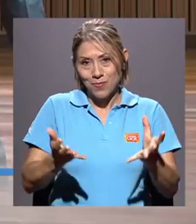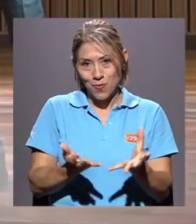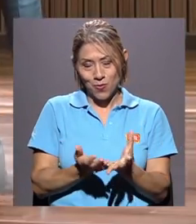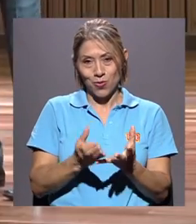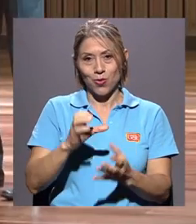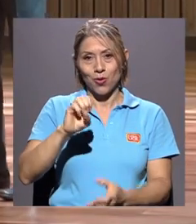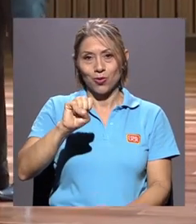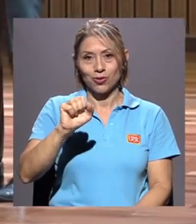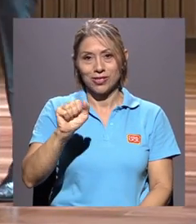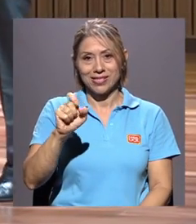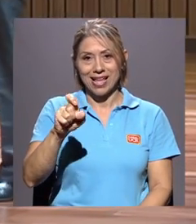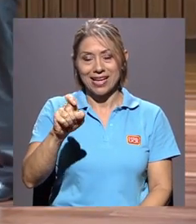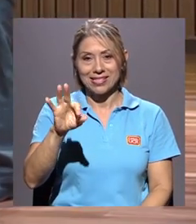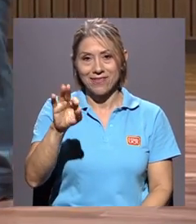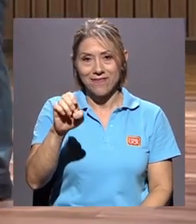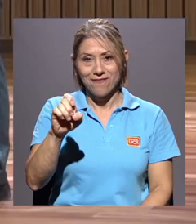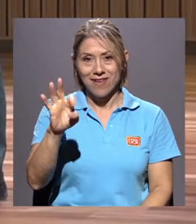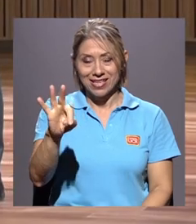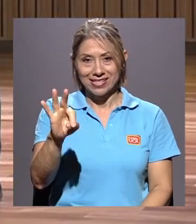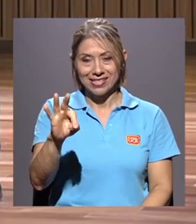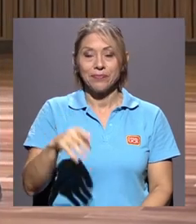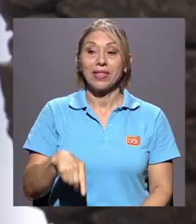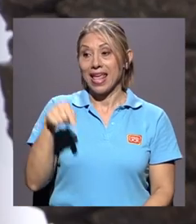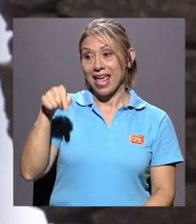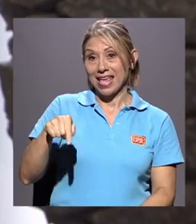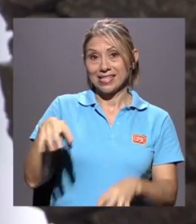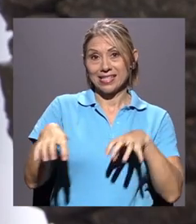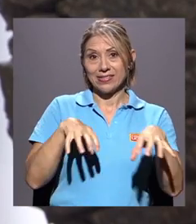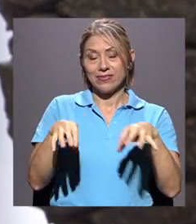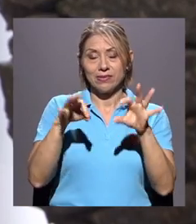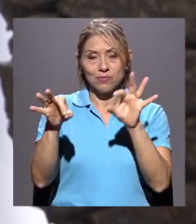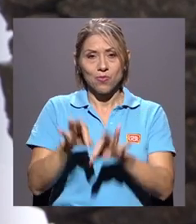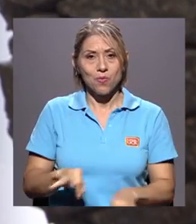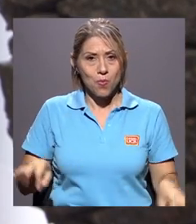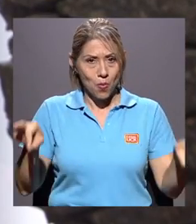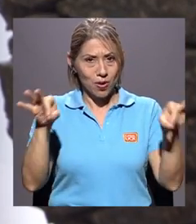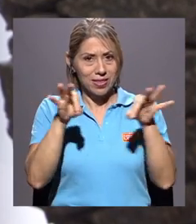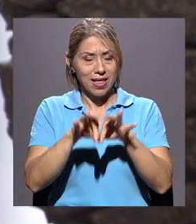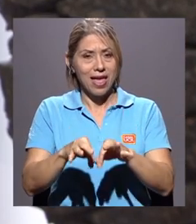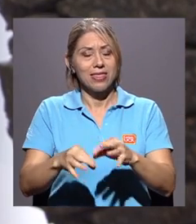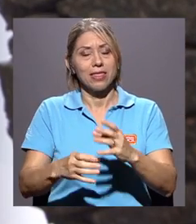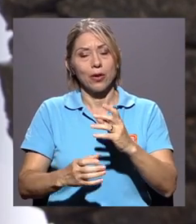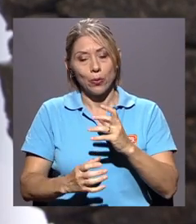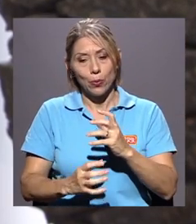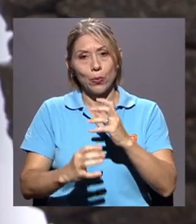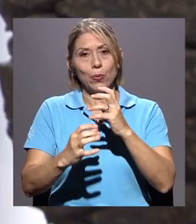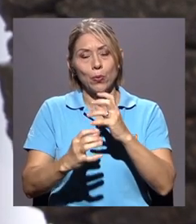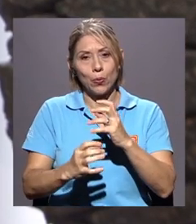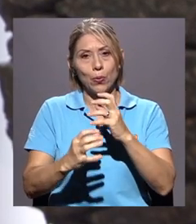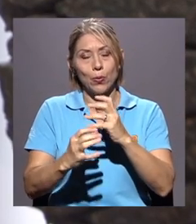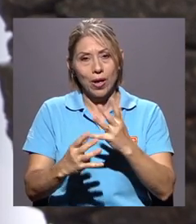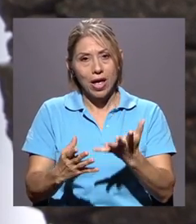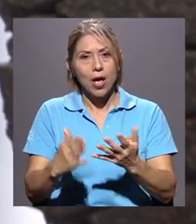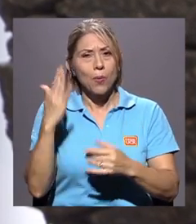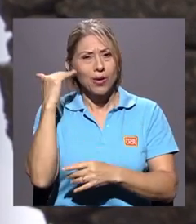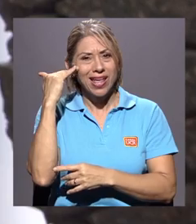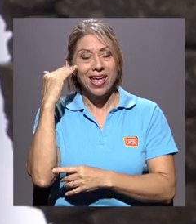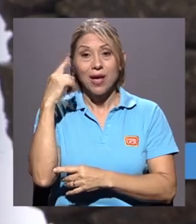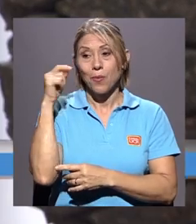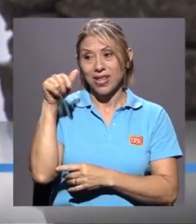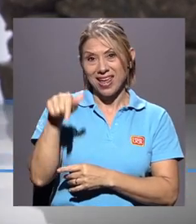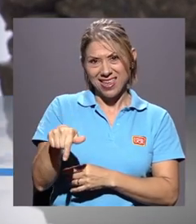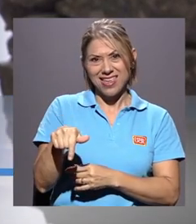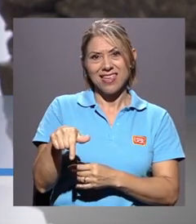Fest. Este Sax Fest es muy importante porque refuerza conocimientos que